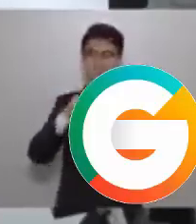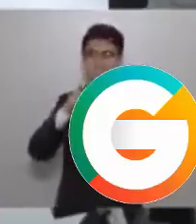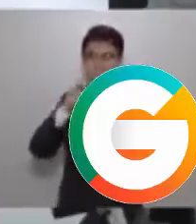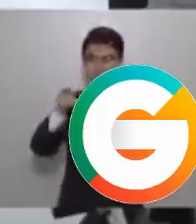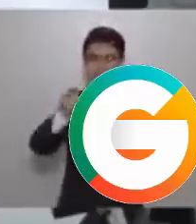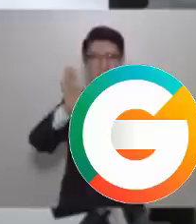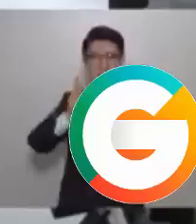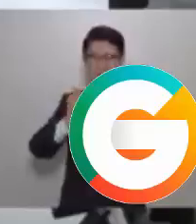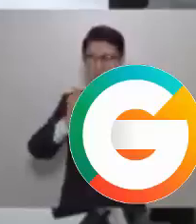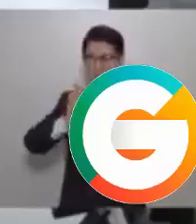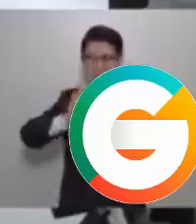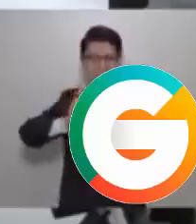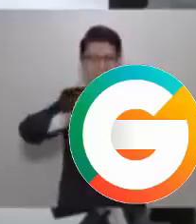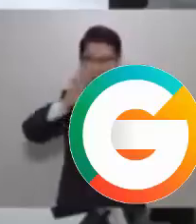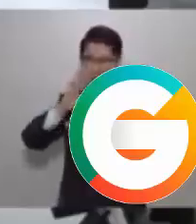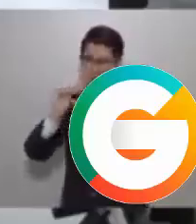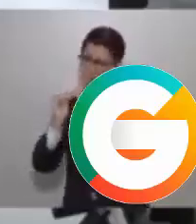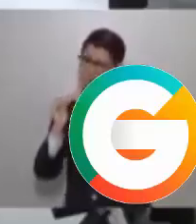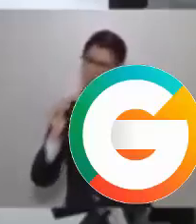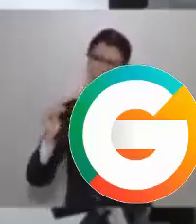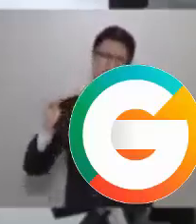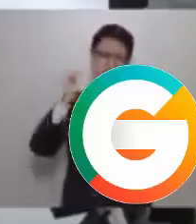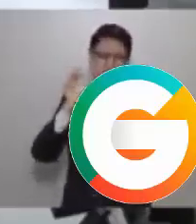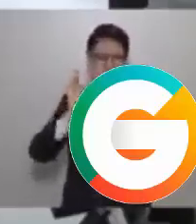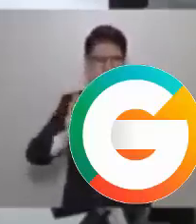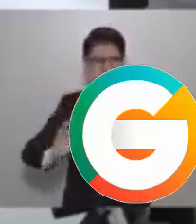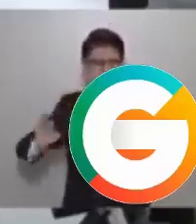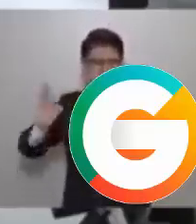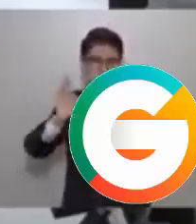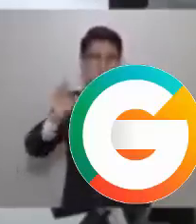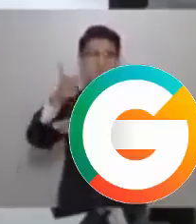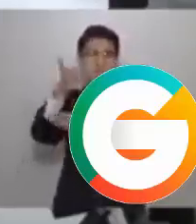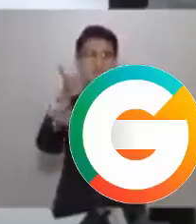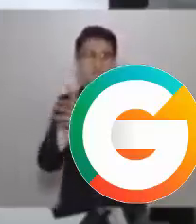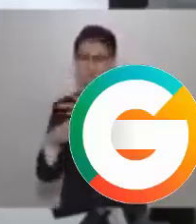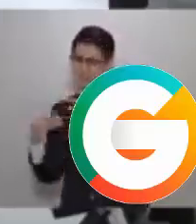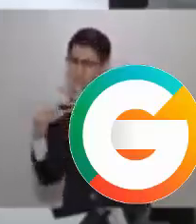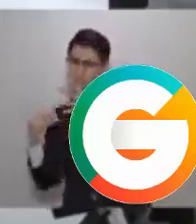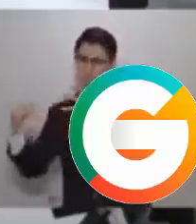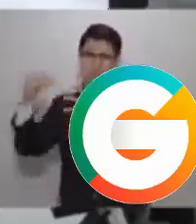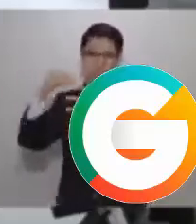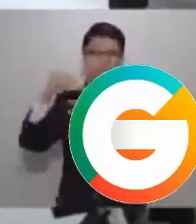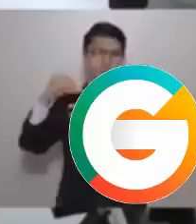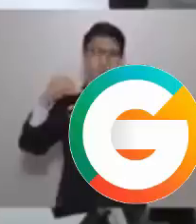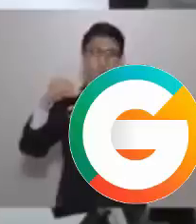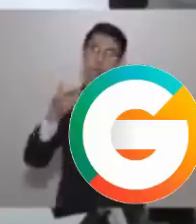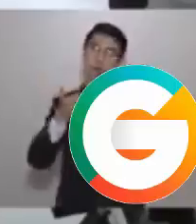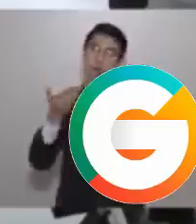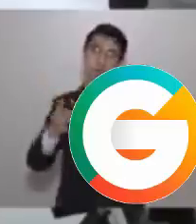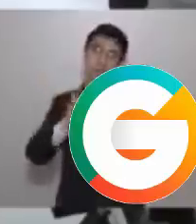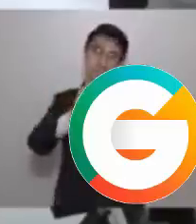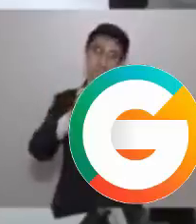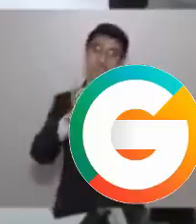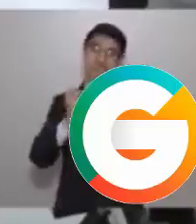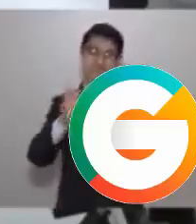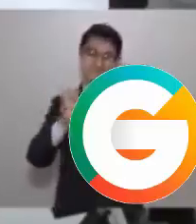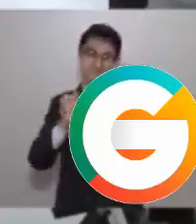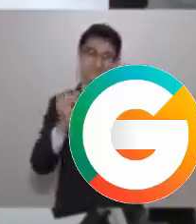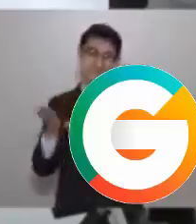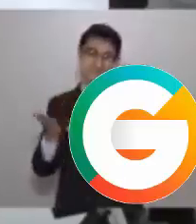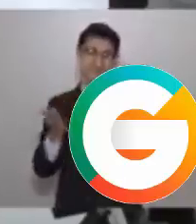informativo de las áreas de inteligencia del gobierno federal. Y por otro lado, lo mismo con